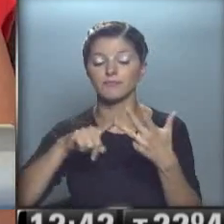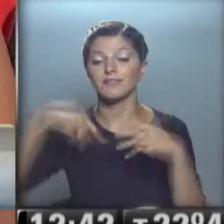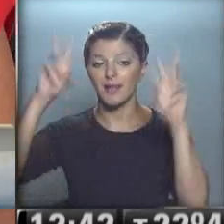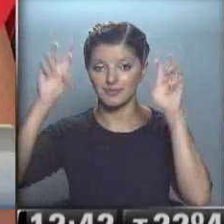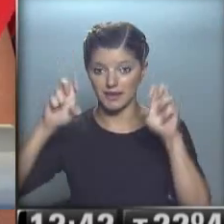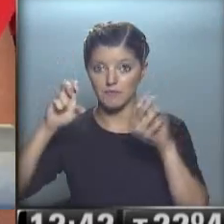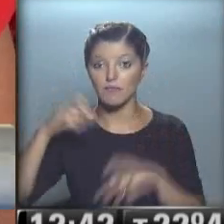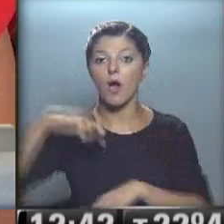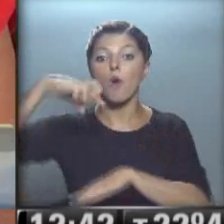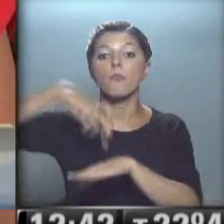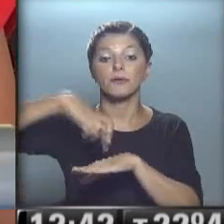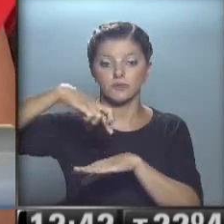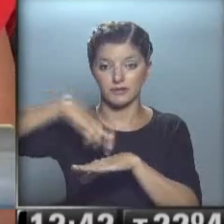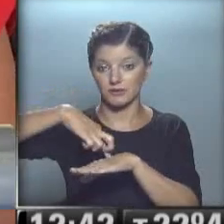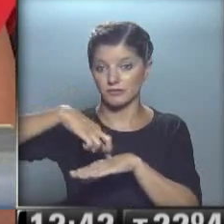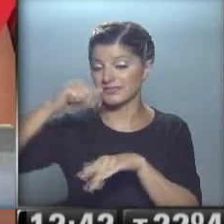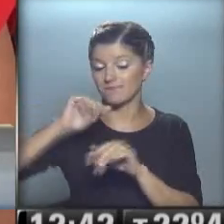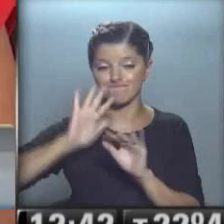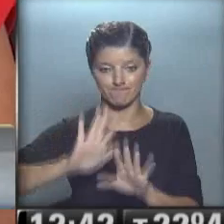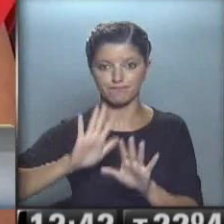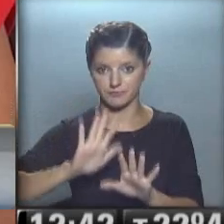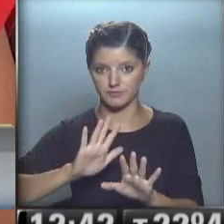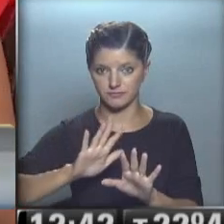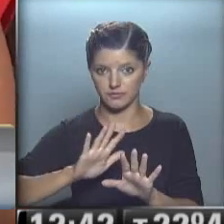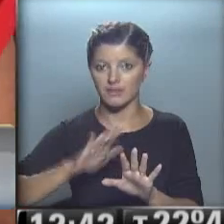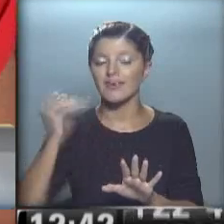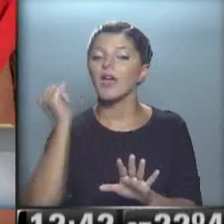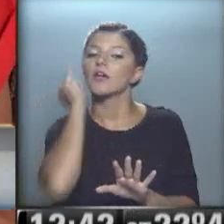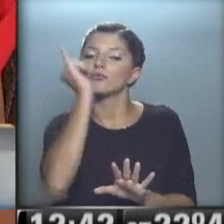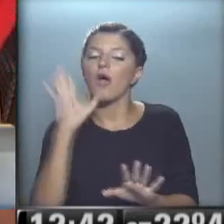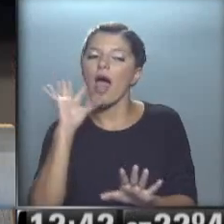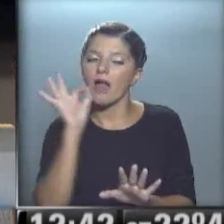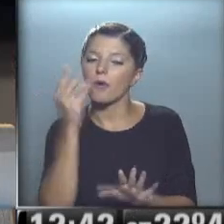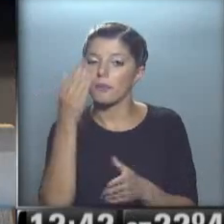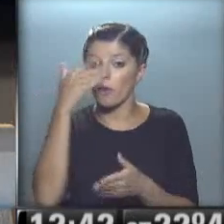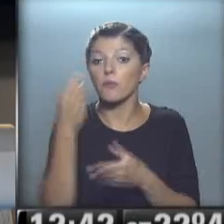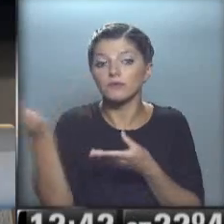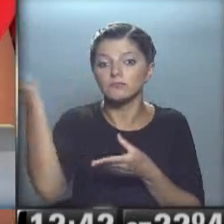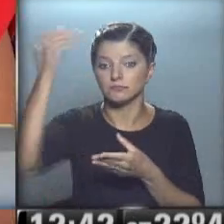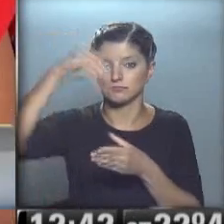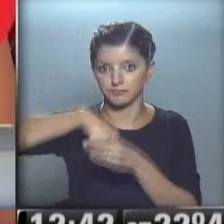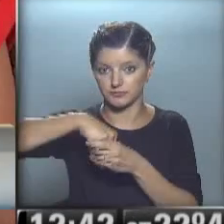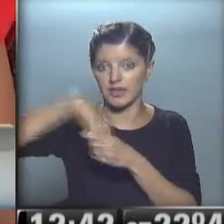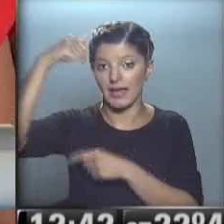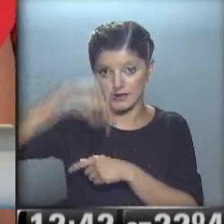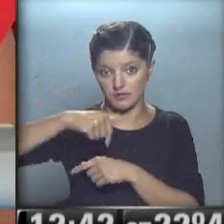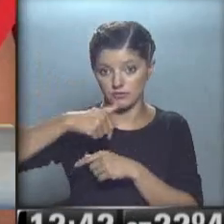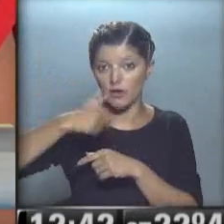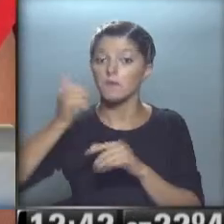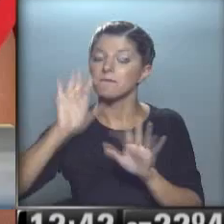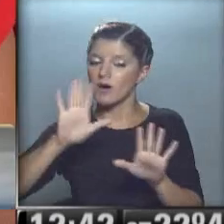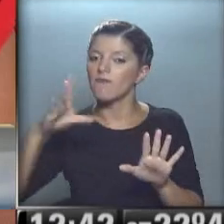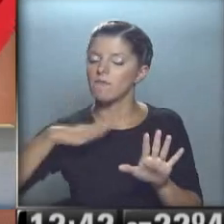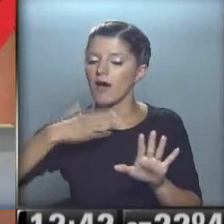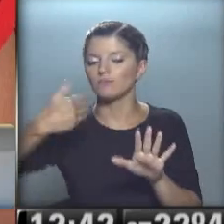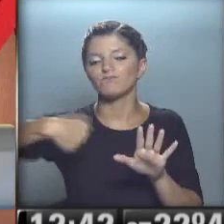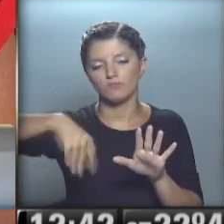Rico que no no no prosperó Simplemente hubo una mención pero esta posibilidad de Ingresar a Puerto Rico a la celac quedará Para